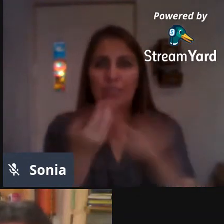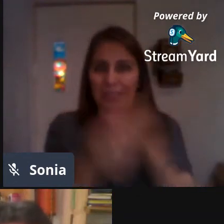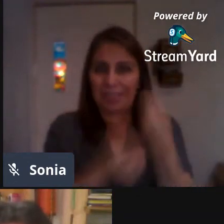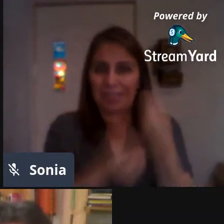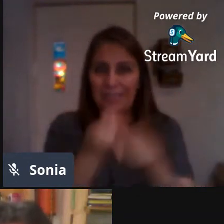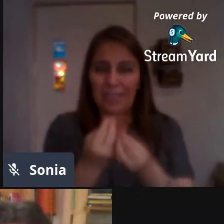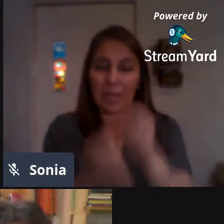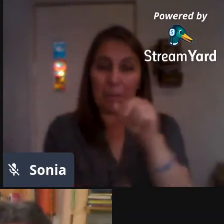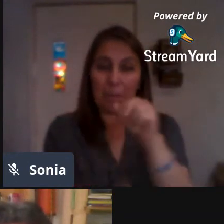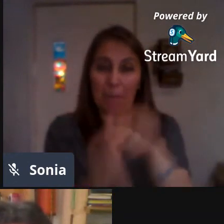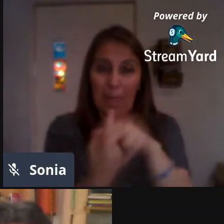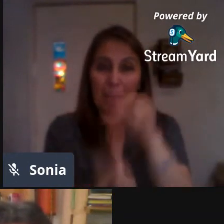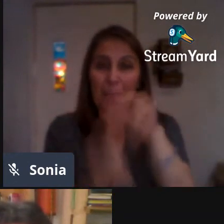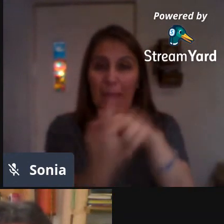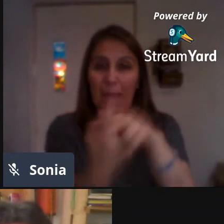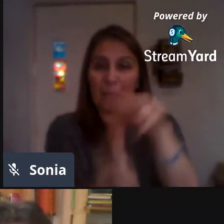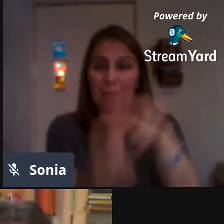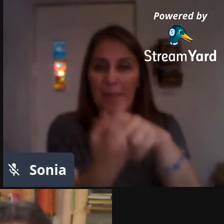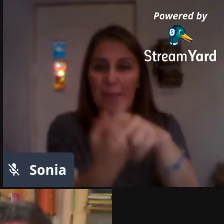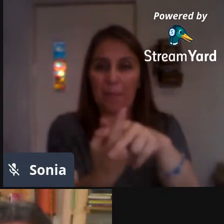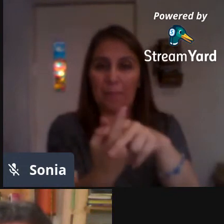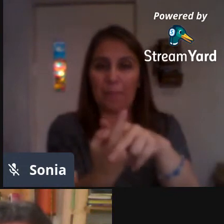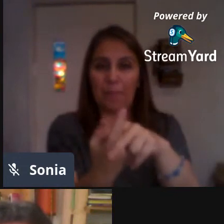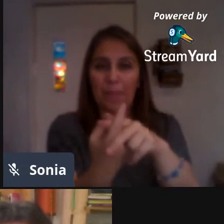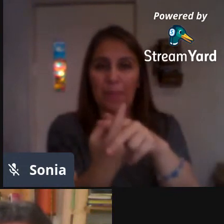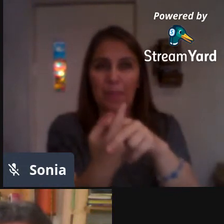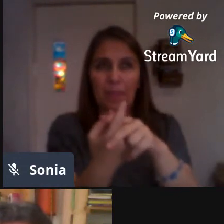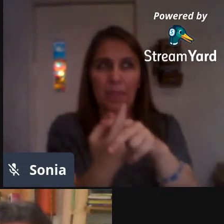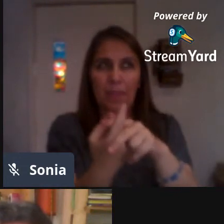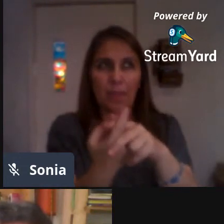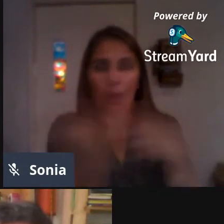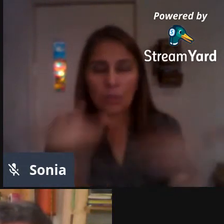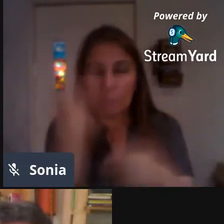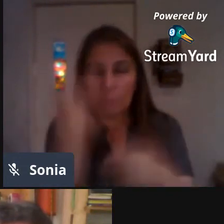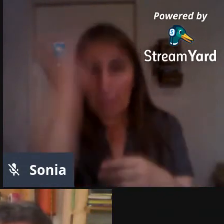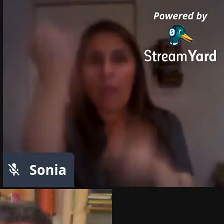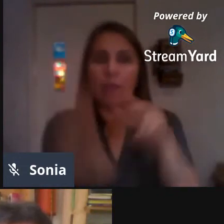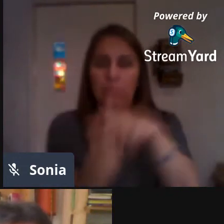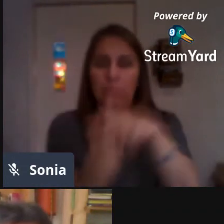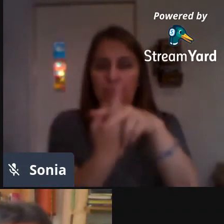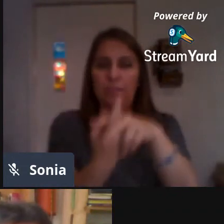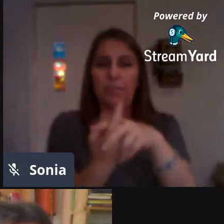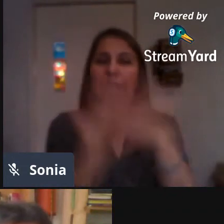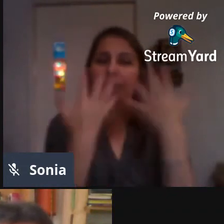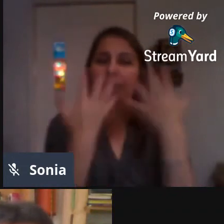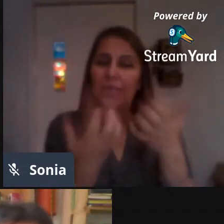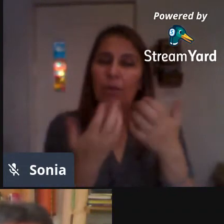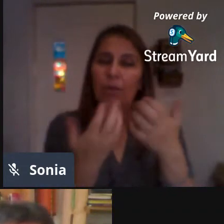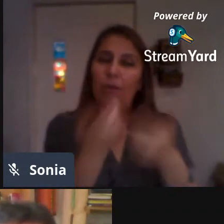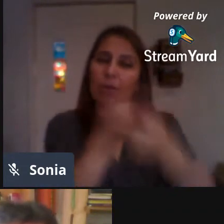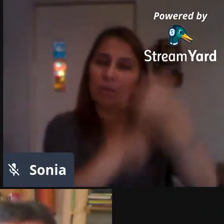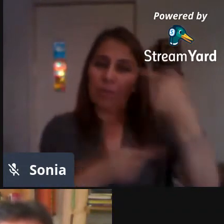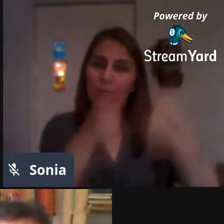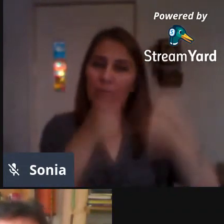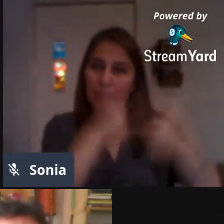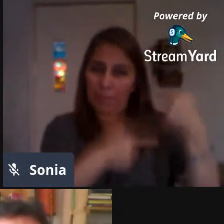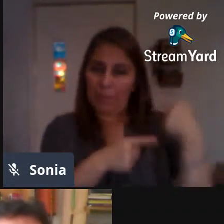un sinnúmero de ocurrencias que van surgiendo quiero devolver me están escuchando